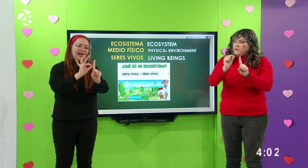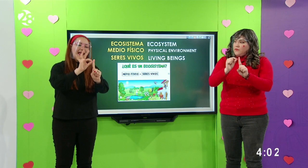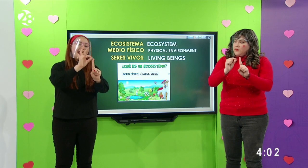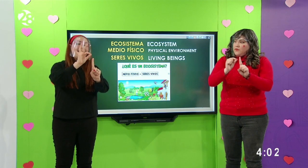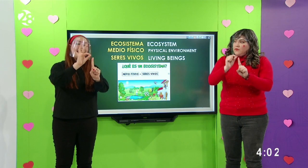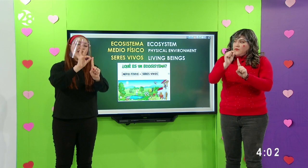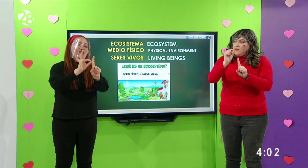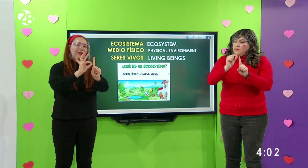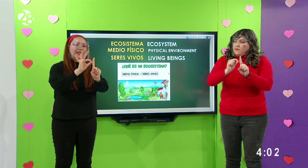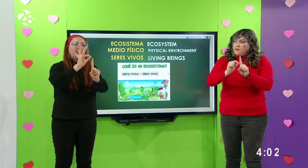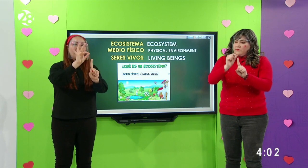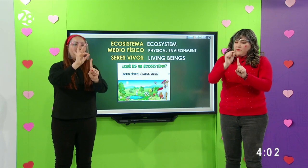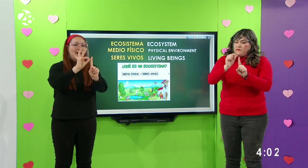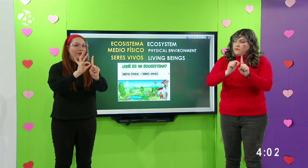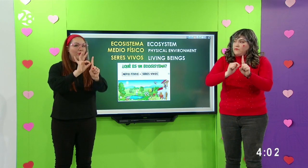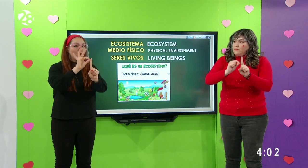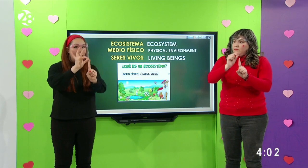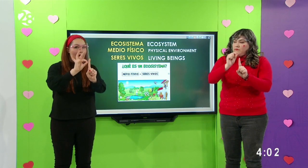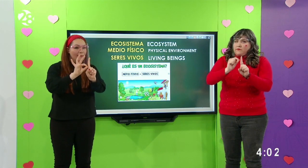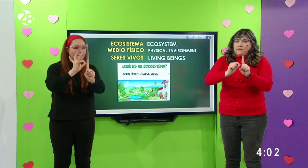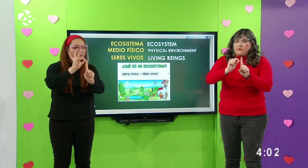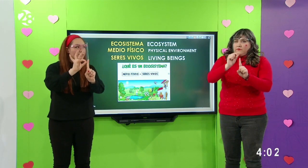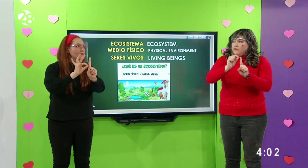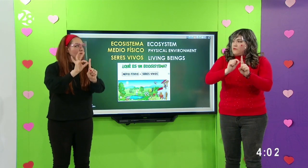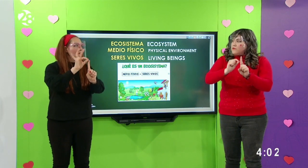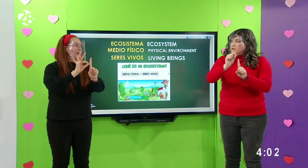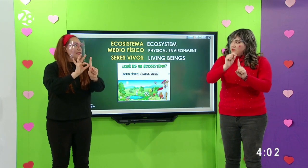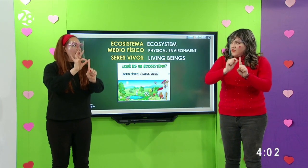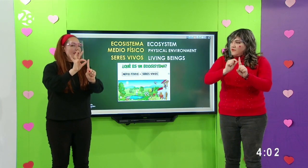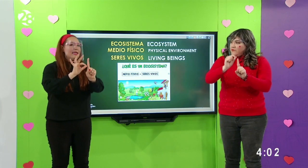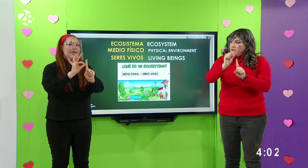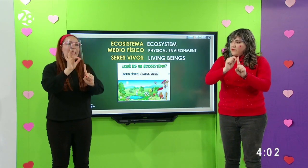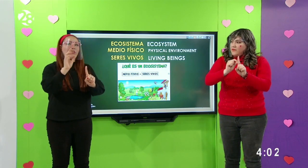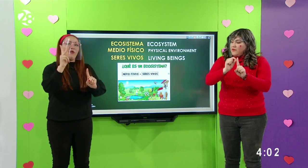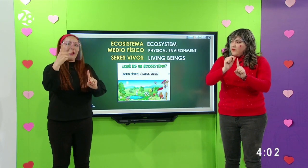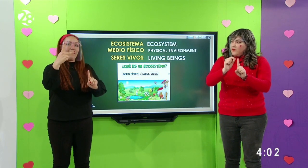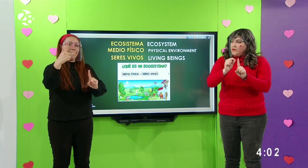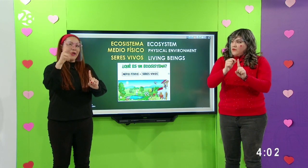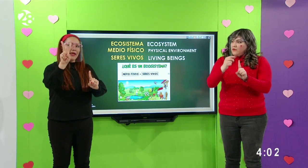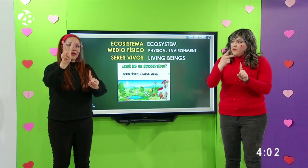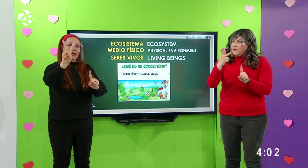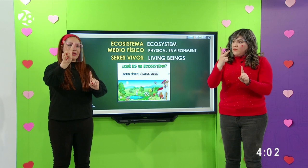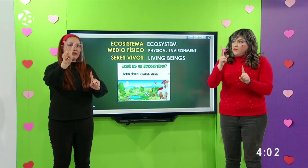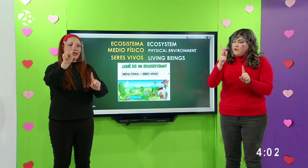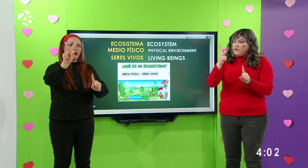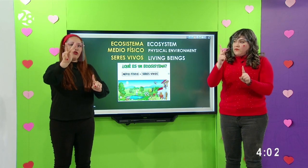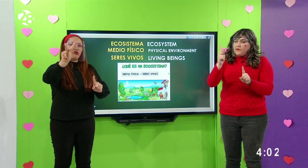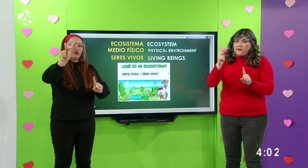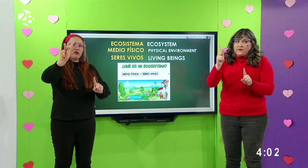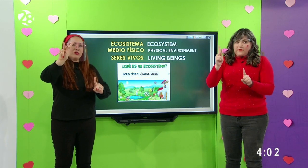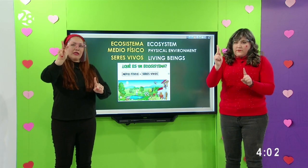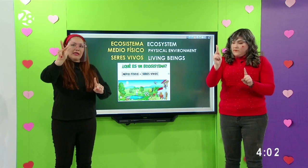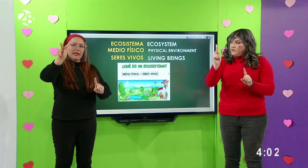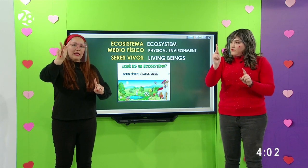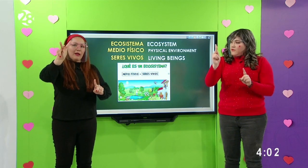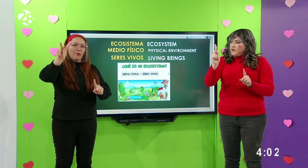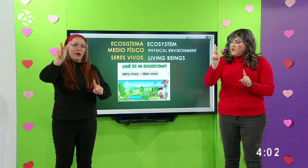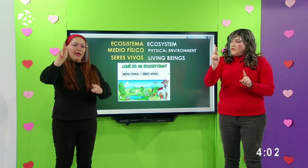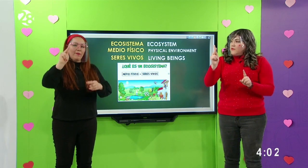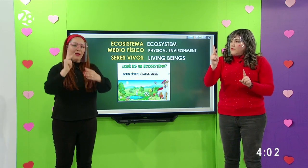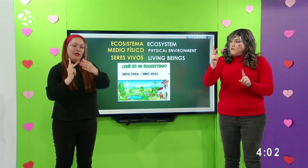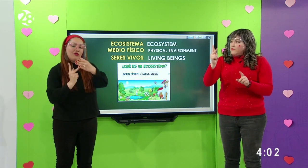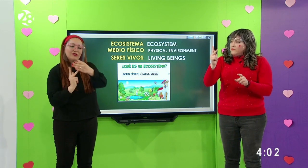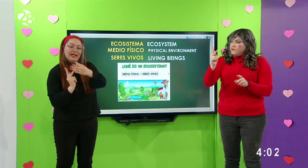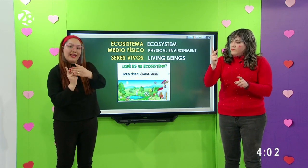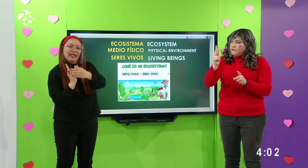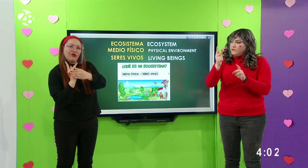derecha. Esto es la temperatura, sí. ¿Sí? Y con la P, que es dedo 2 y el pulgar